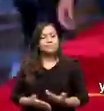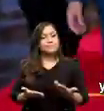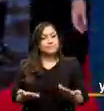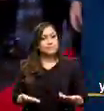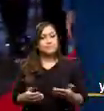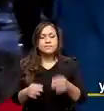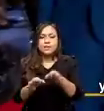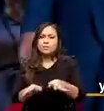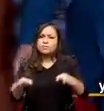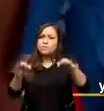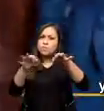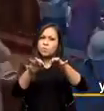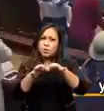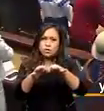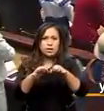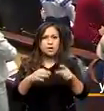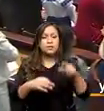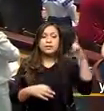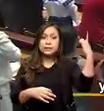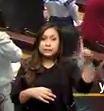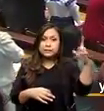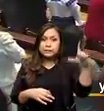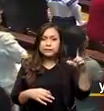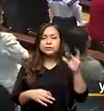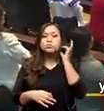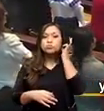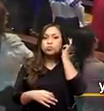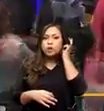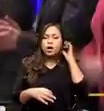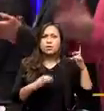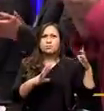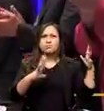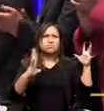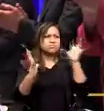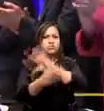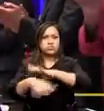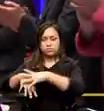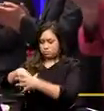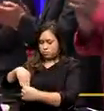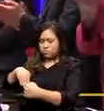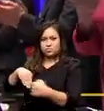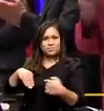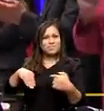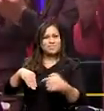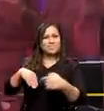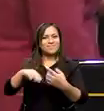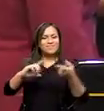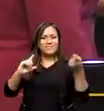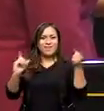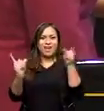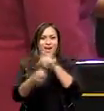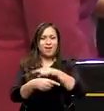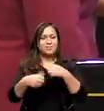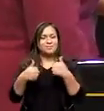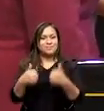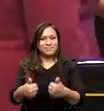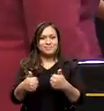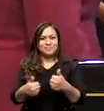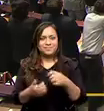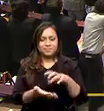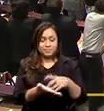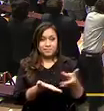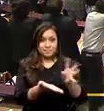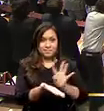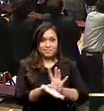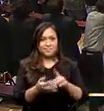La valiosa contribución de las lideresas a los procesos de cambio social en Latinoamérica y el mundo fue reconocida por la Asamblea Nacional del